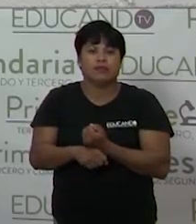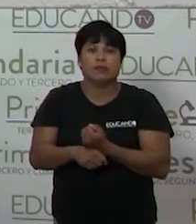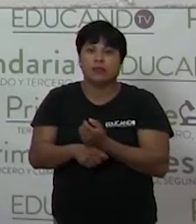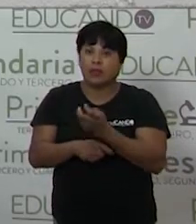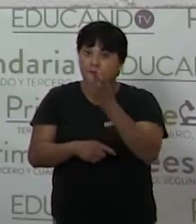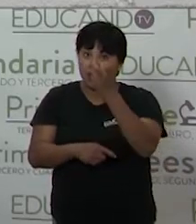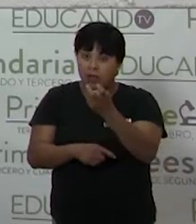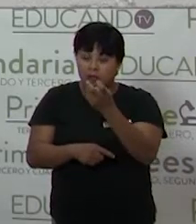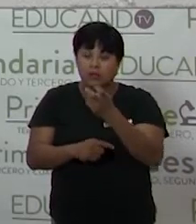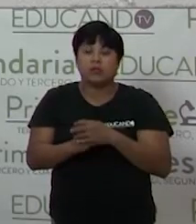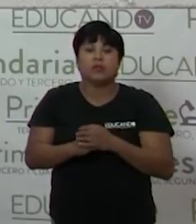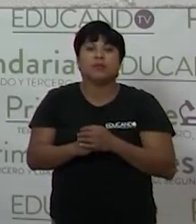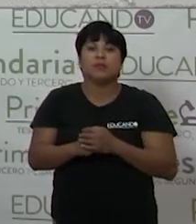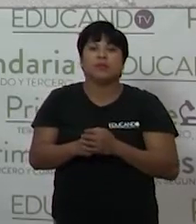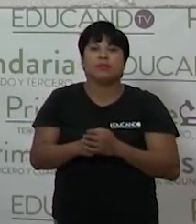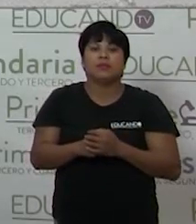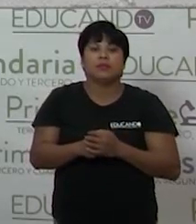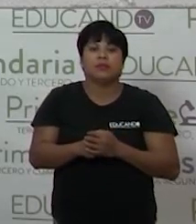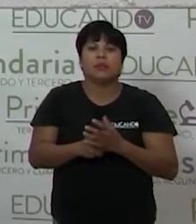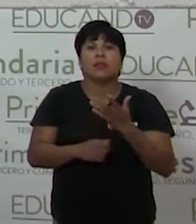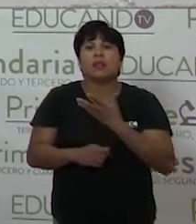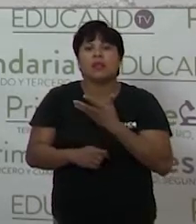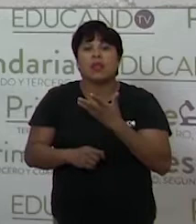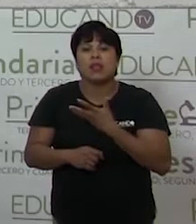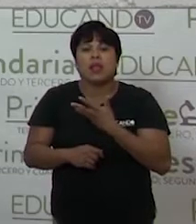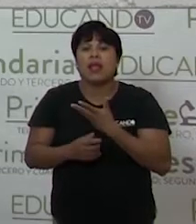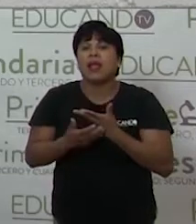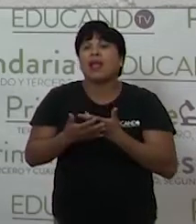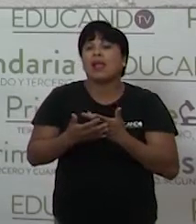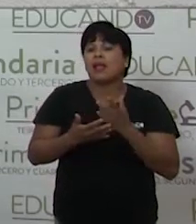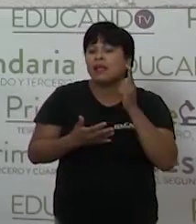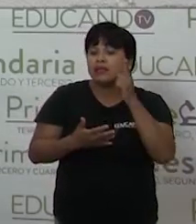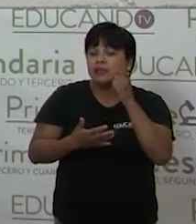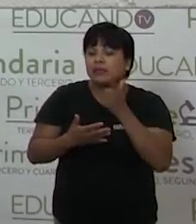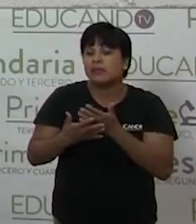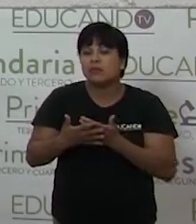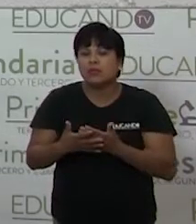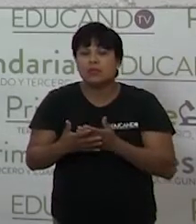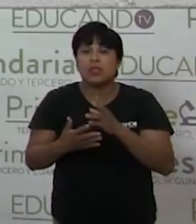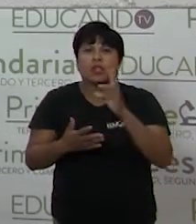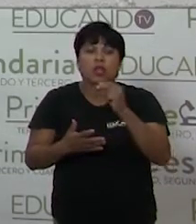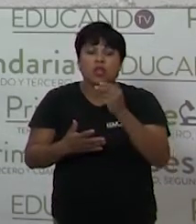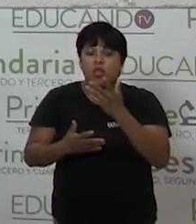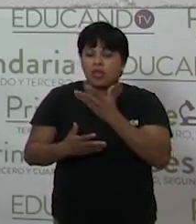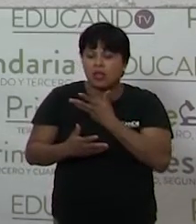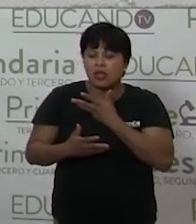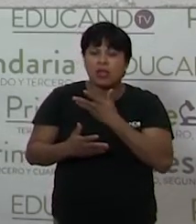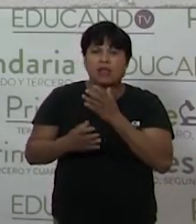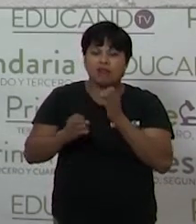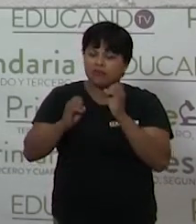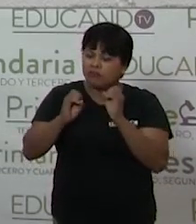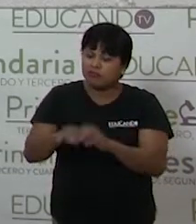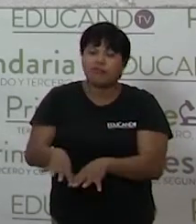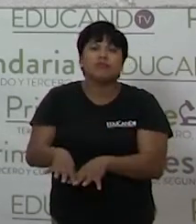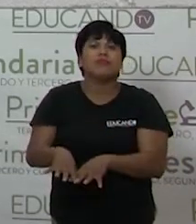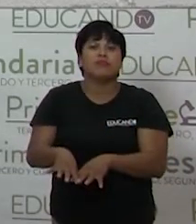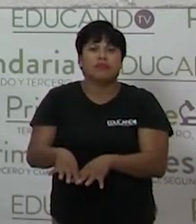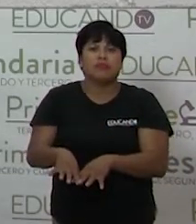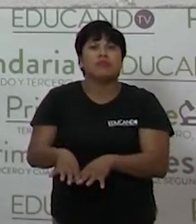a pesar de todo tenía la esperanza de no quedar arruinado